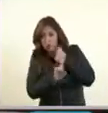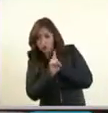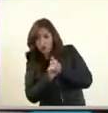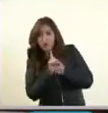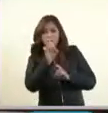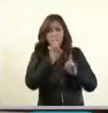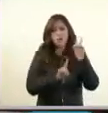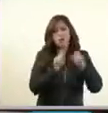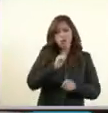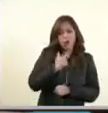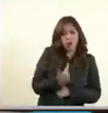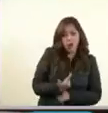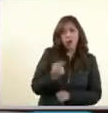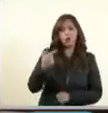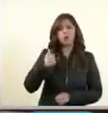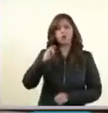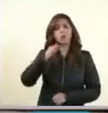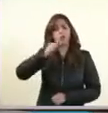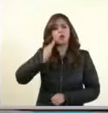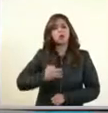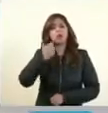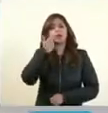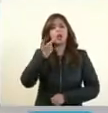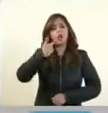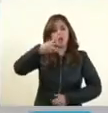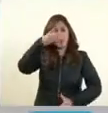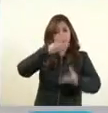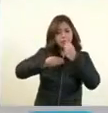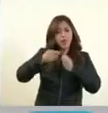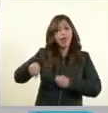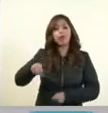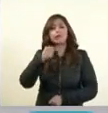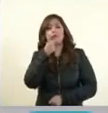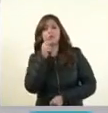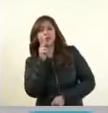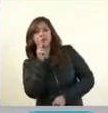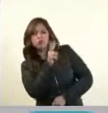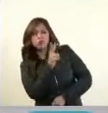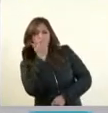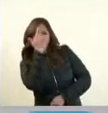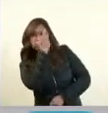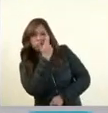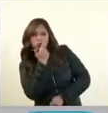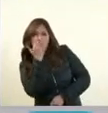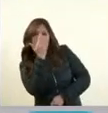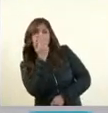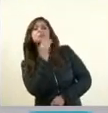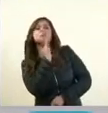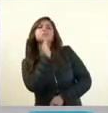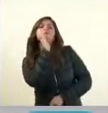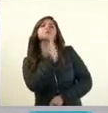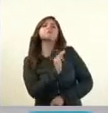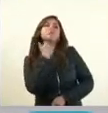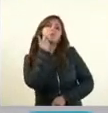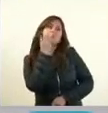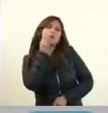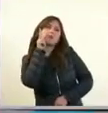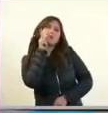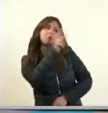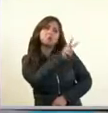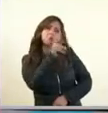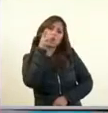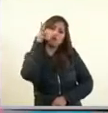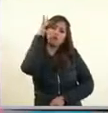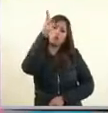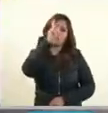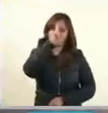esta voluntad ferviente de aprender, el hijo te empieza a observar y Oye, te Vero, empieza, te ve y inspira y